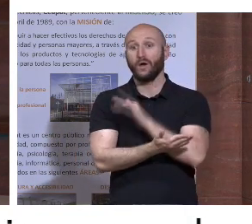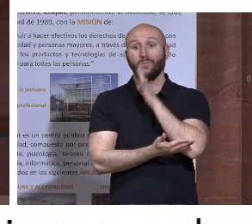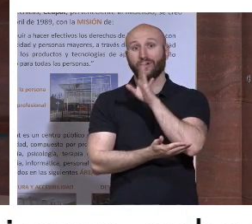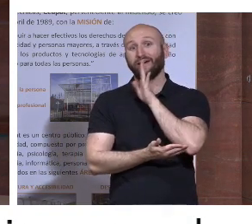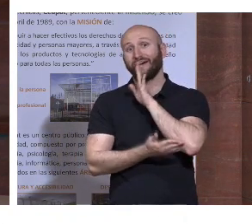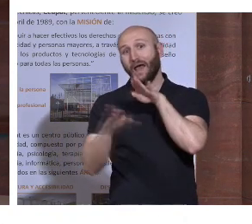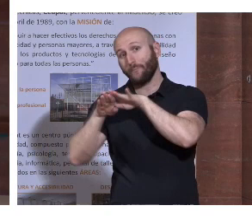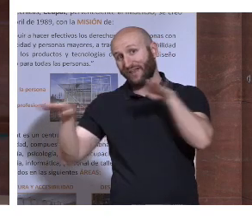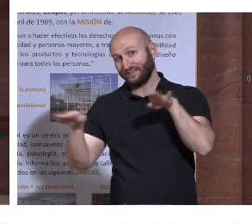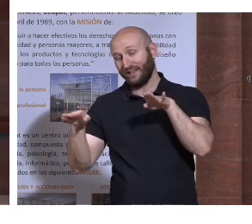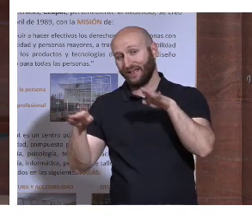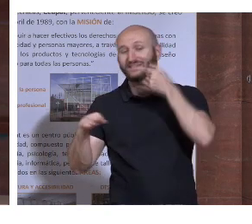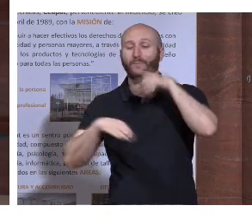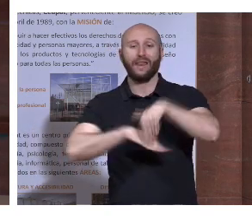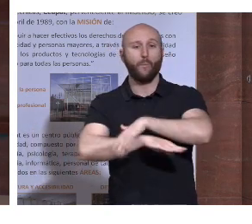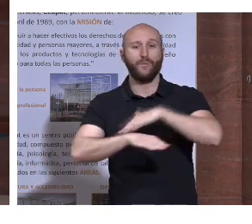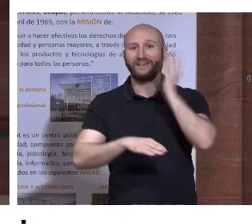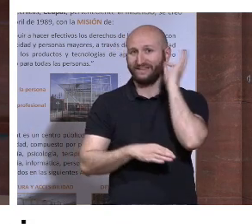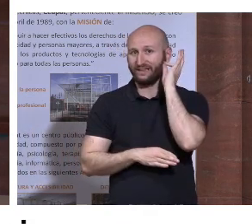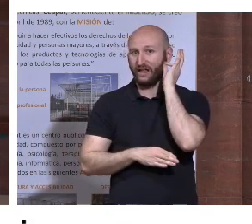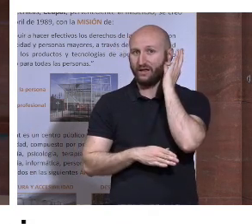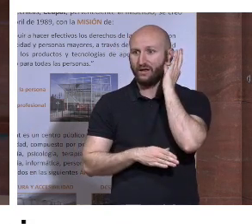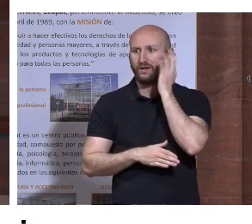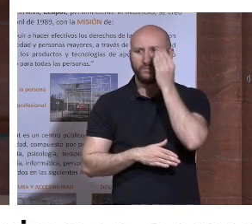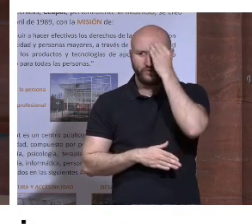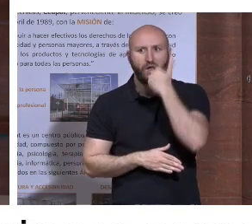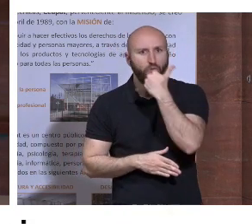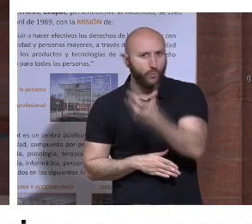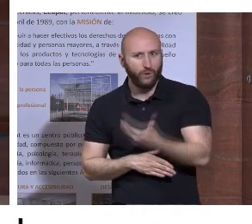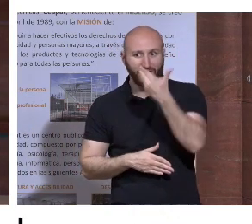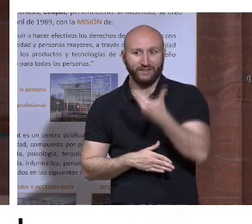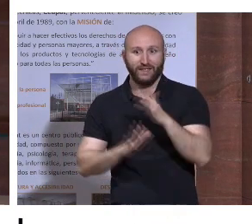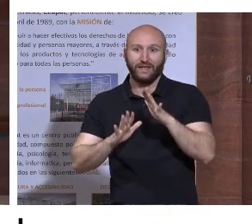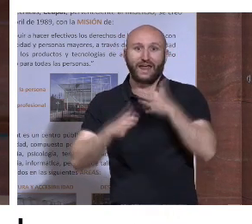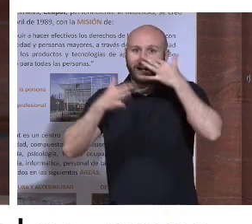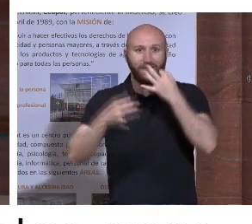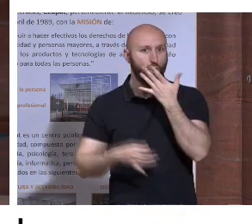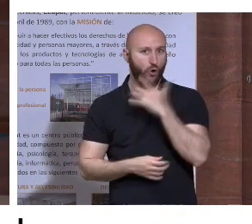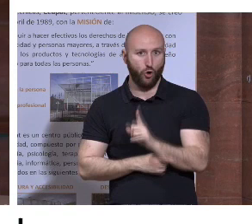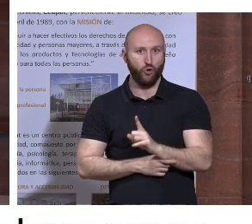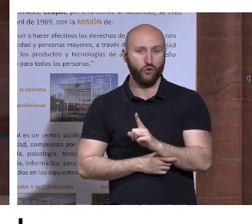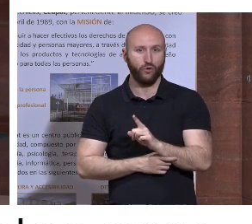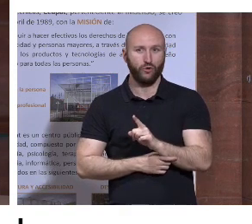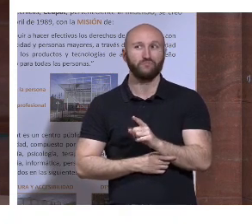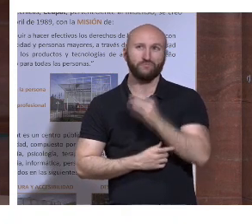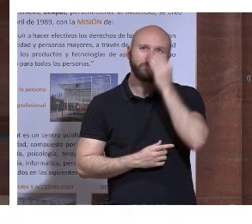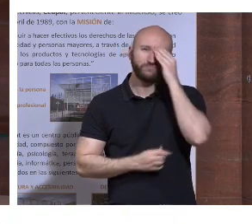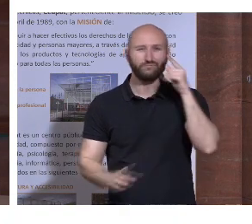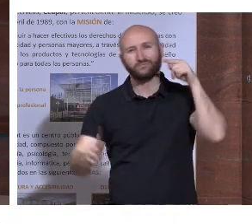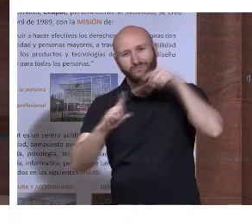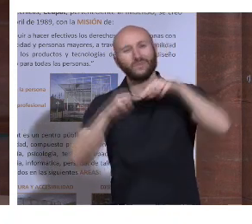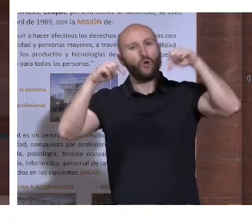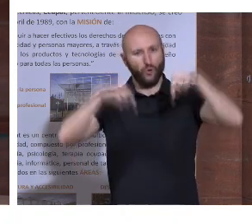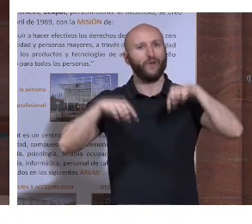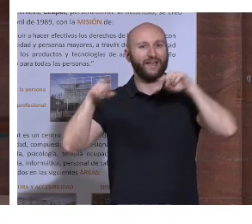mesa anterior y como decía la ministra, a lo mejor es algo muy importante que no conocemos. Y, precisamente, yo creo que el objetivo de hoy